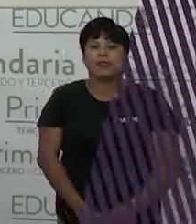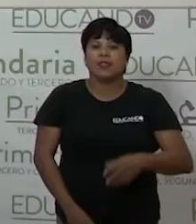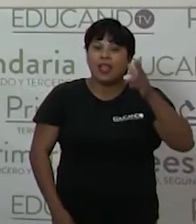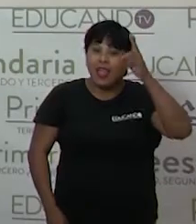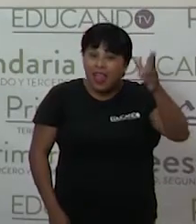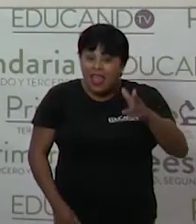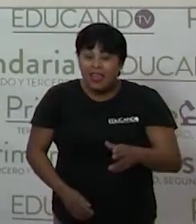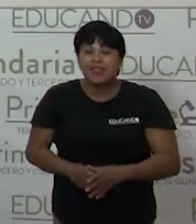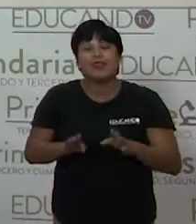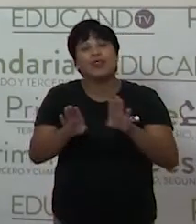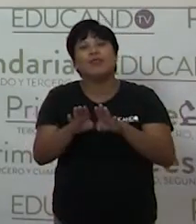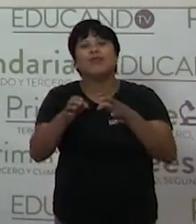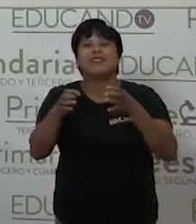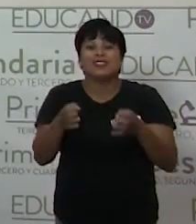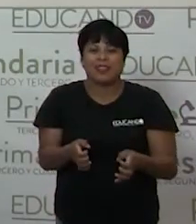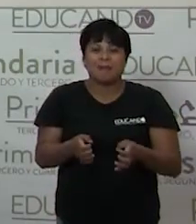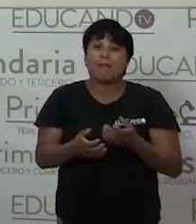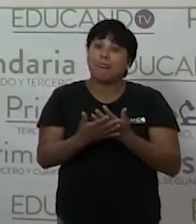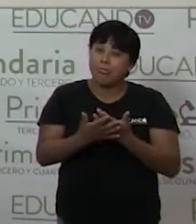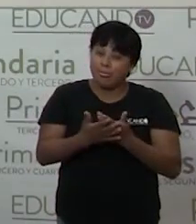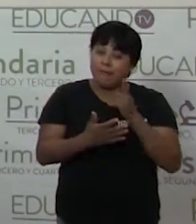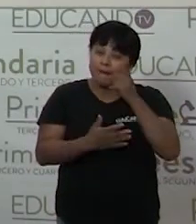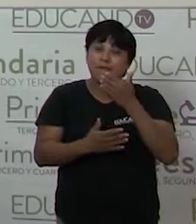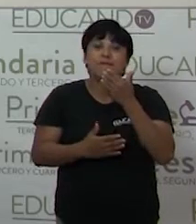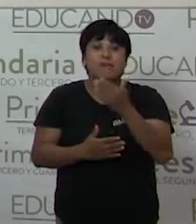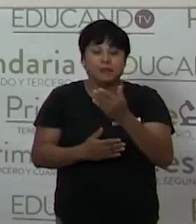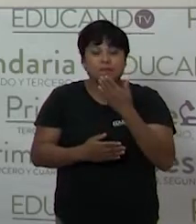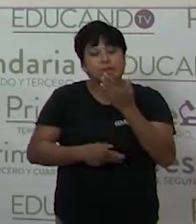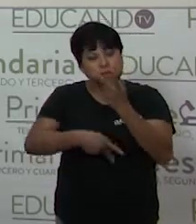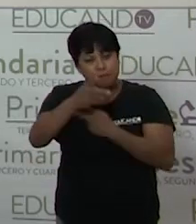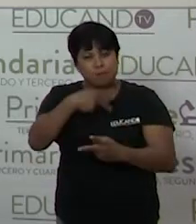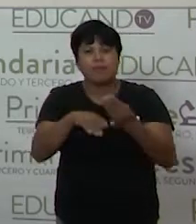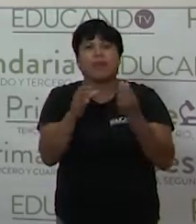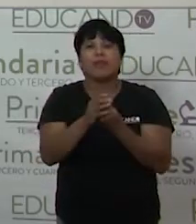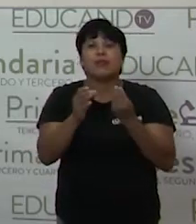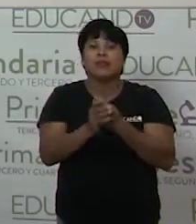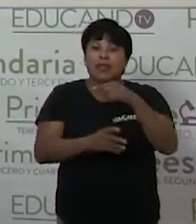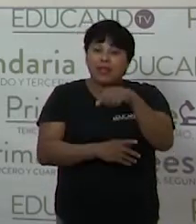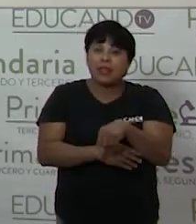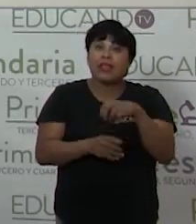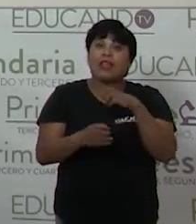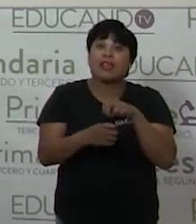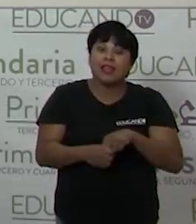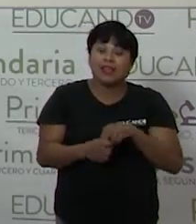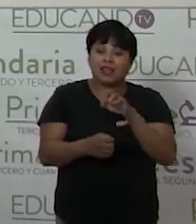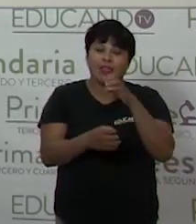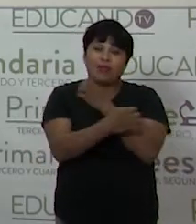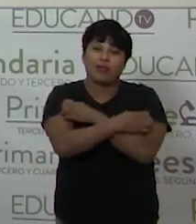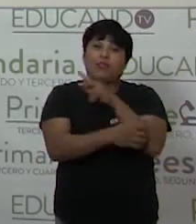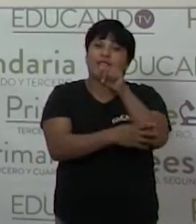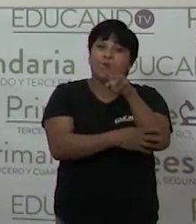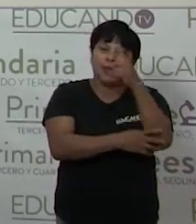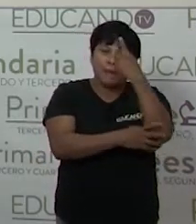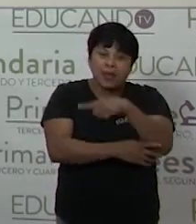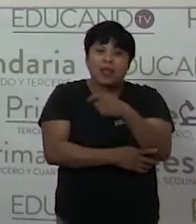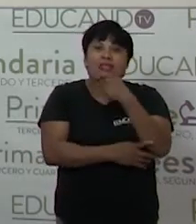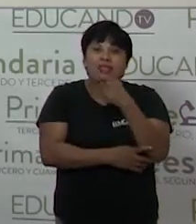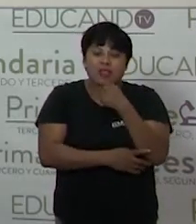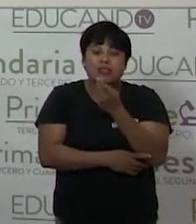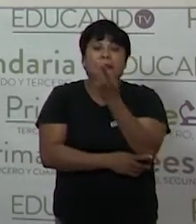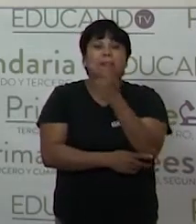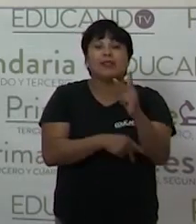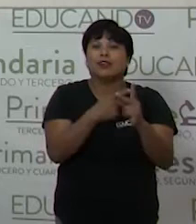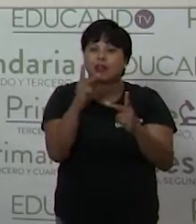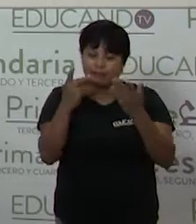para que tal como están espero que muy bien bienvenidos a una nueva sesión aquí el educando tb para chicos